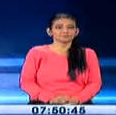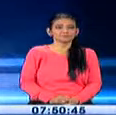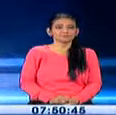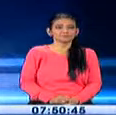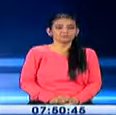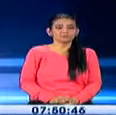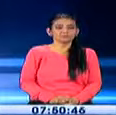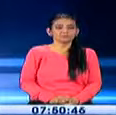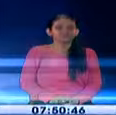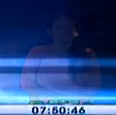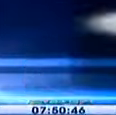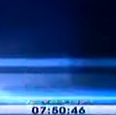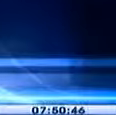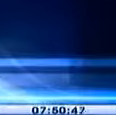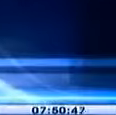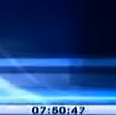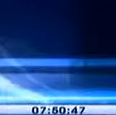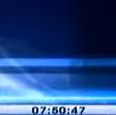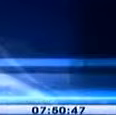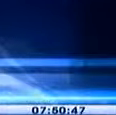2032-597, o al celular